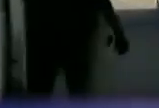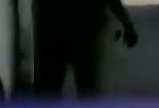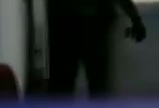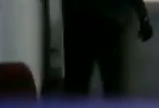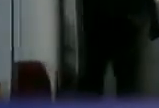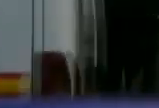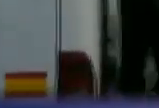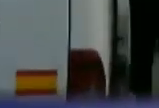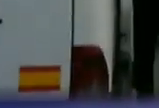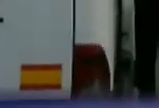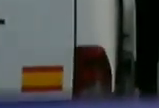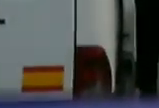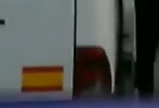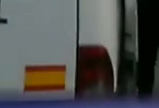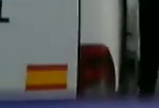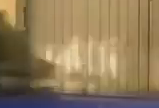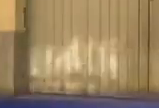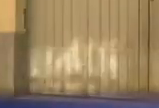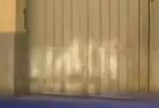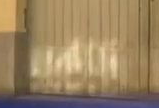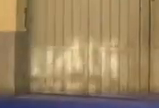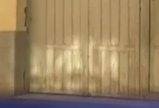años en España.